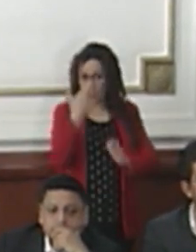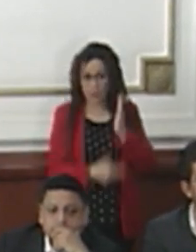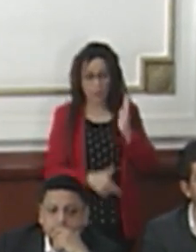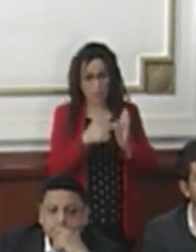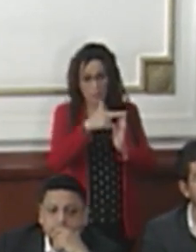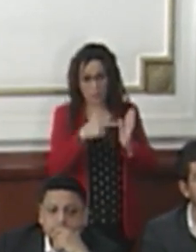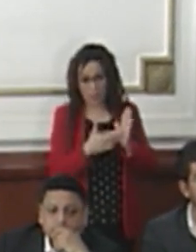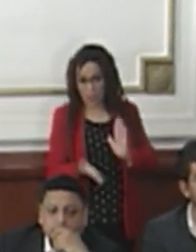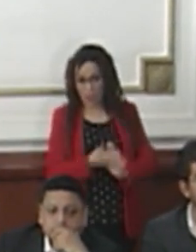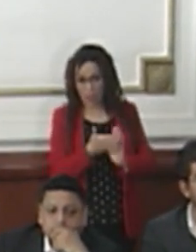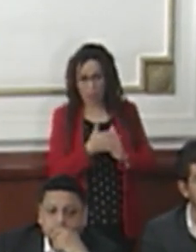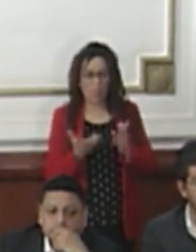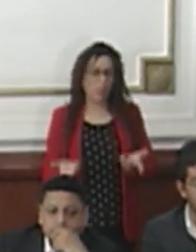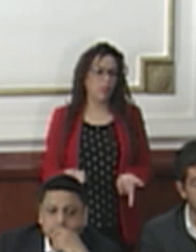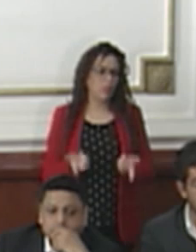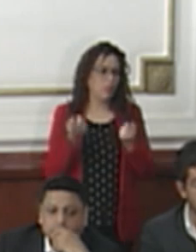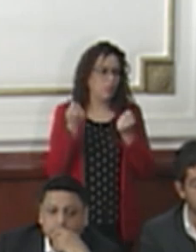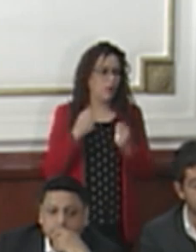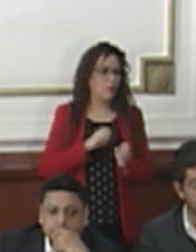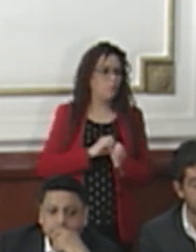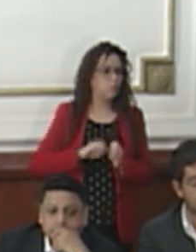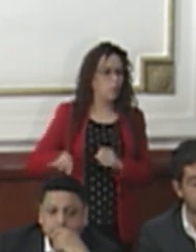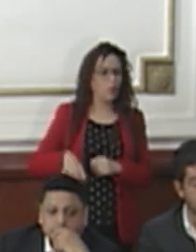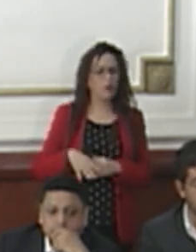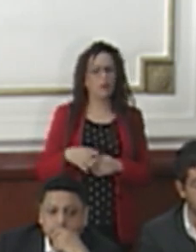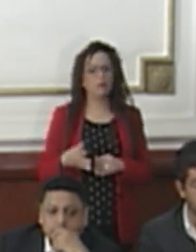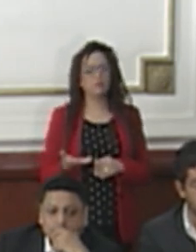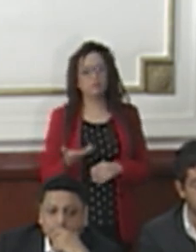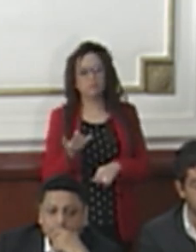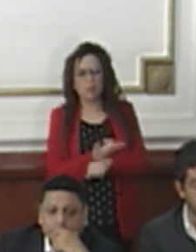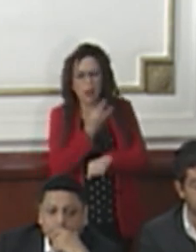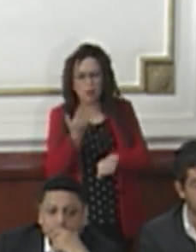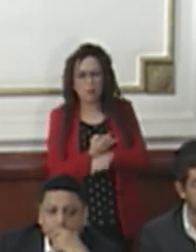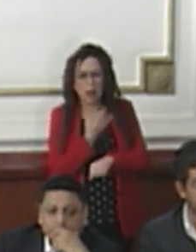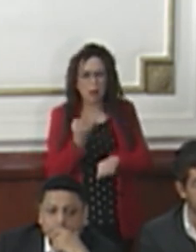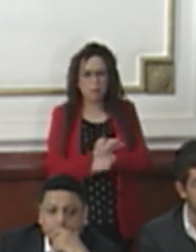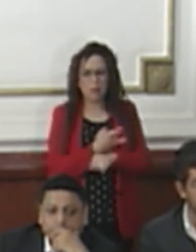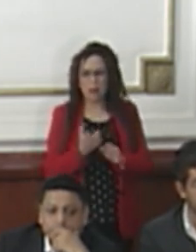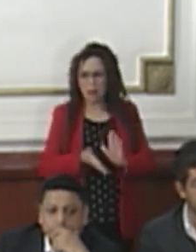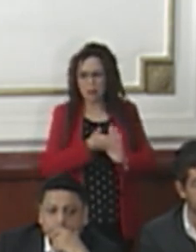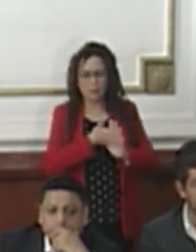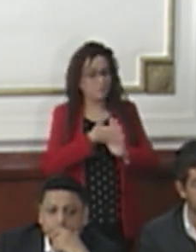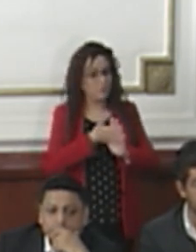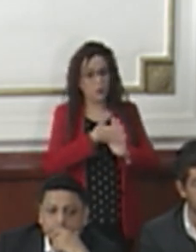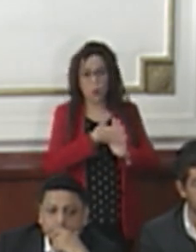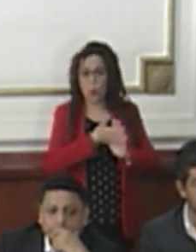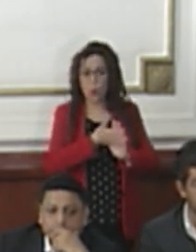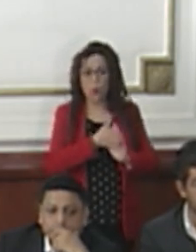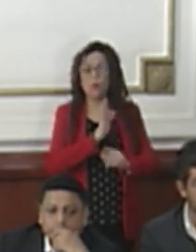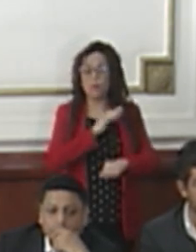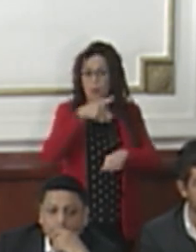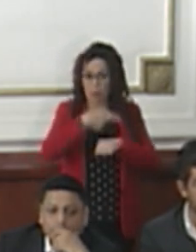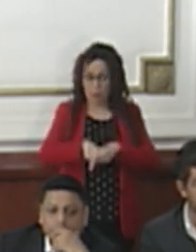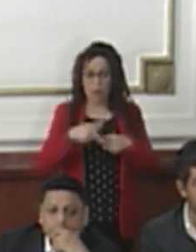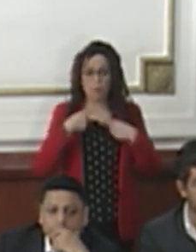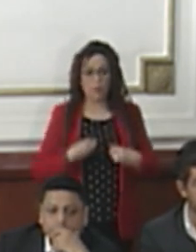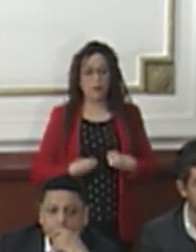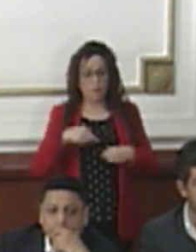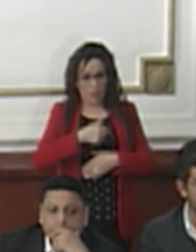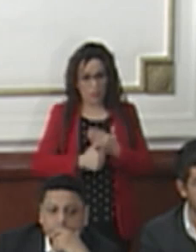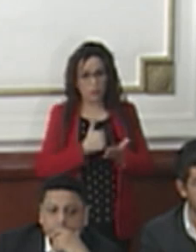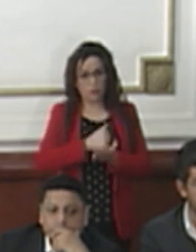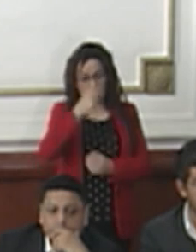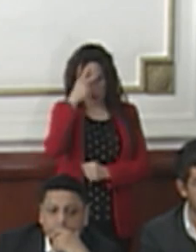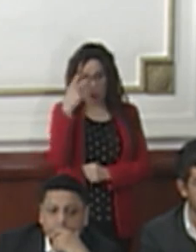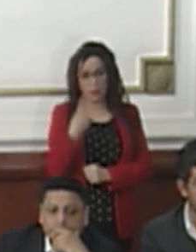porque eso pone en riesgo la seguridad y la vida de las personas que habitan la ciudad. Y eso será un trabajo que deberá